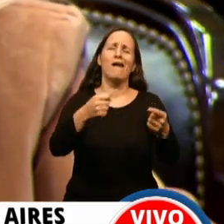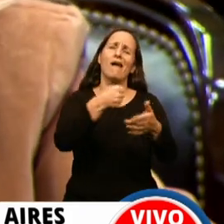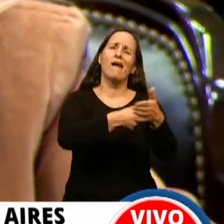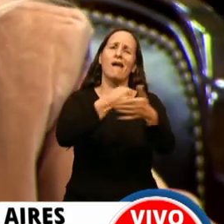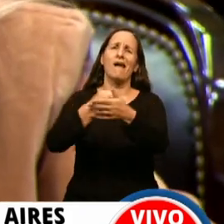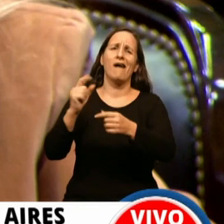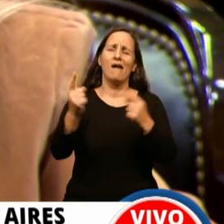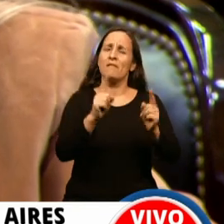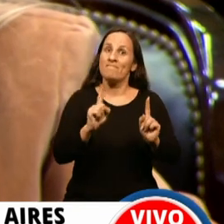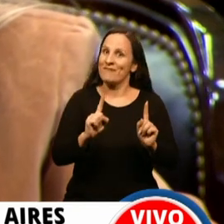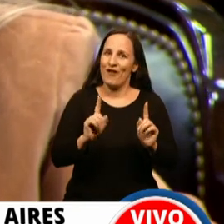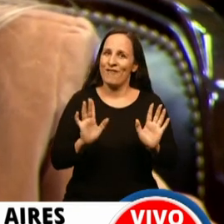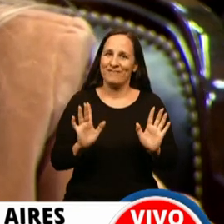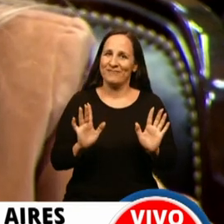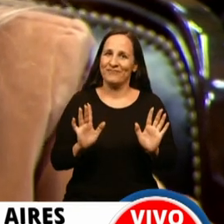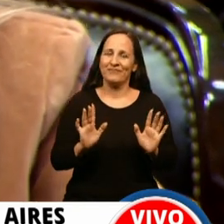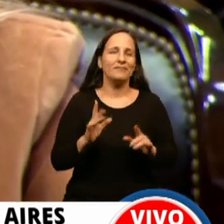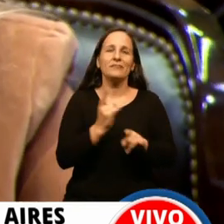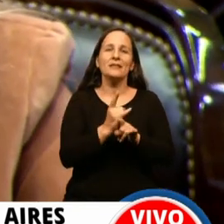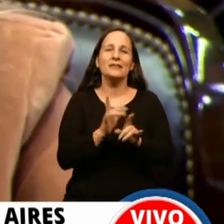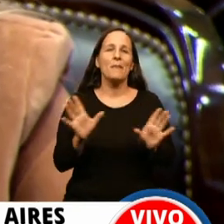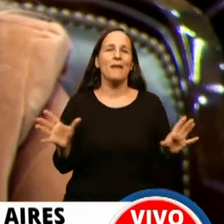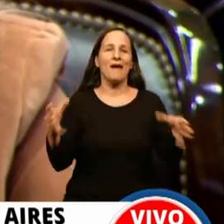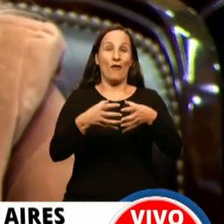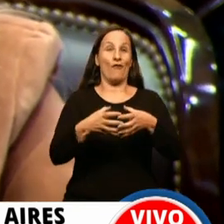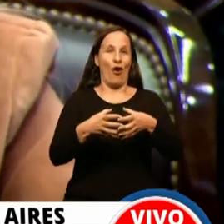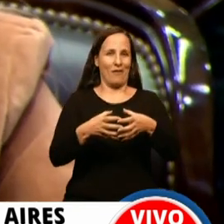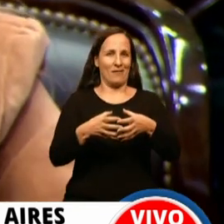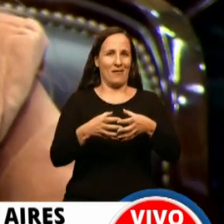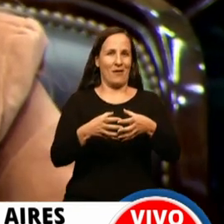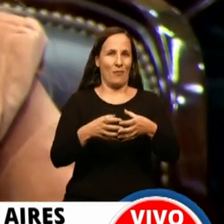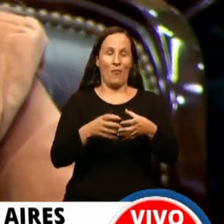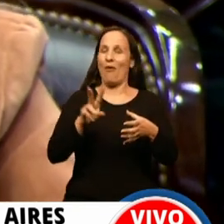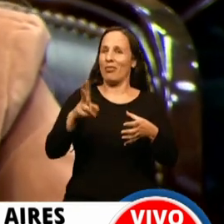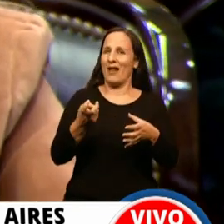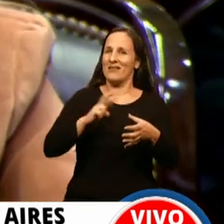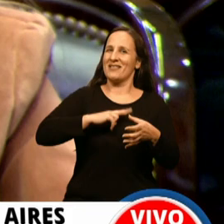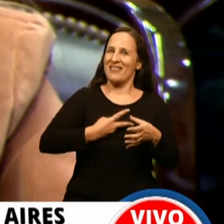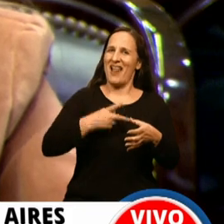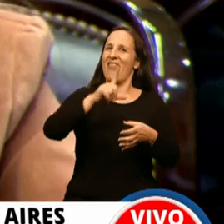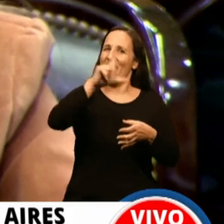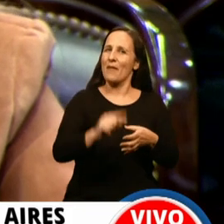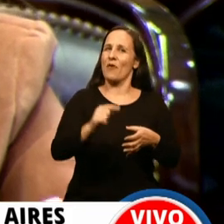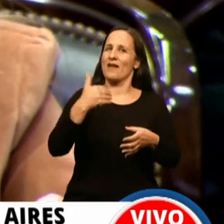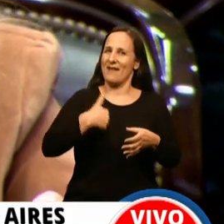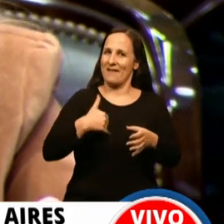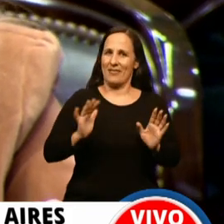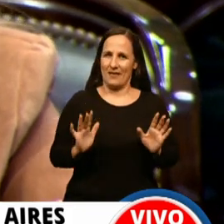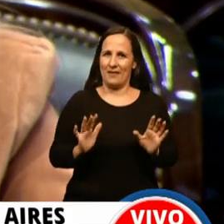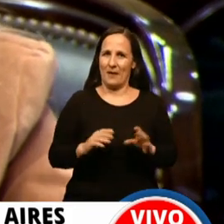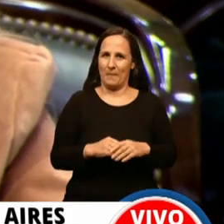sino que tuvo la referencia de un colectivo que es el colectivo travesti trans de la república argentina